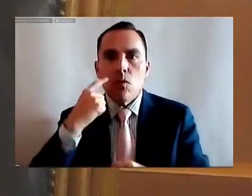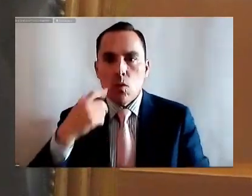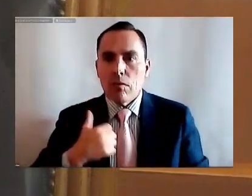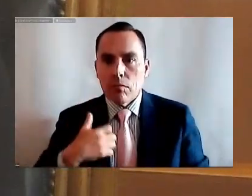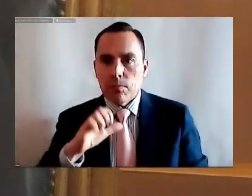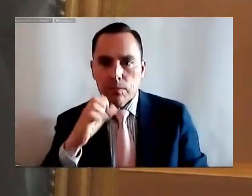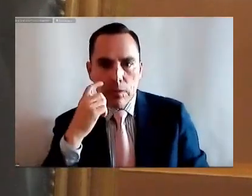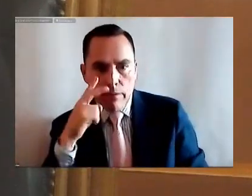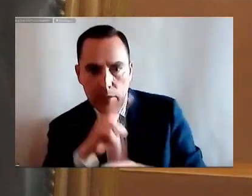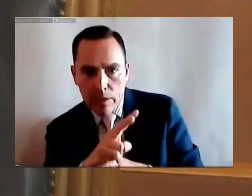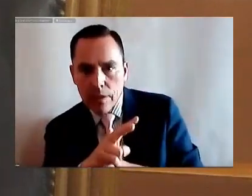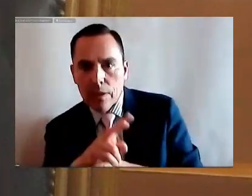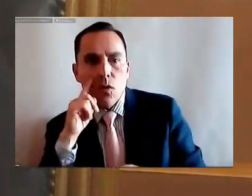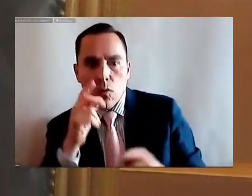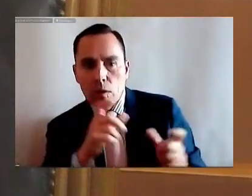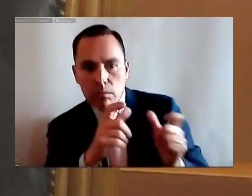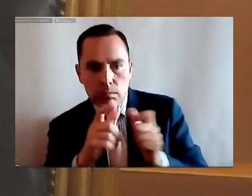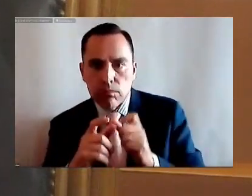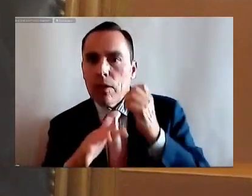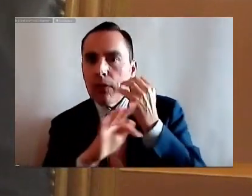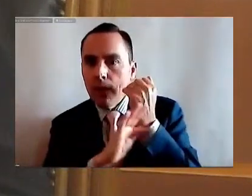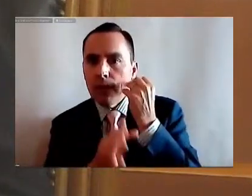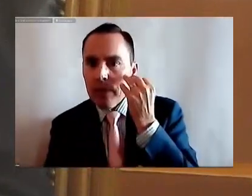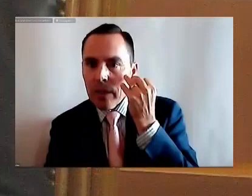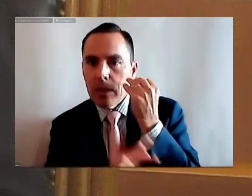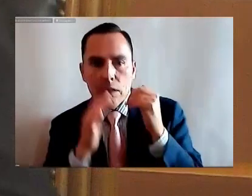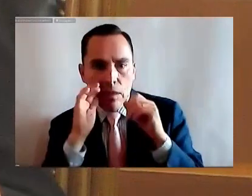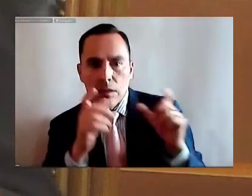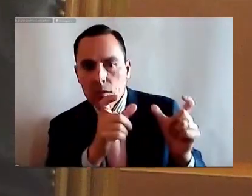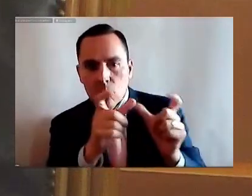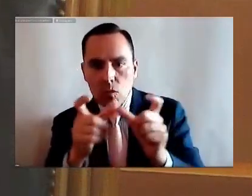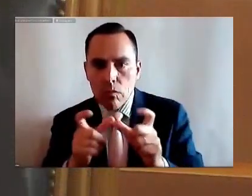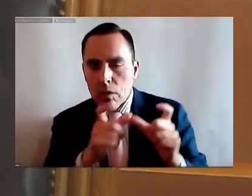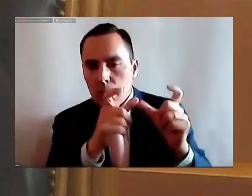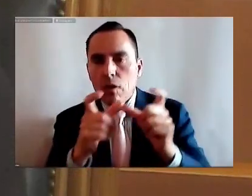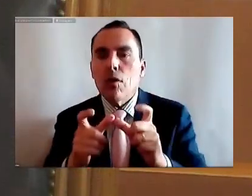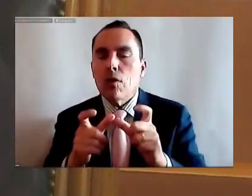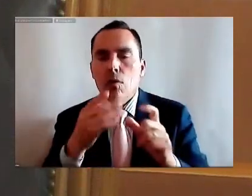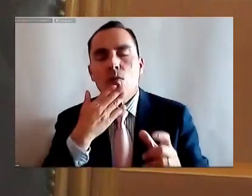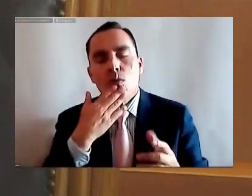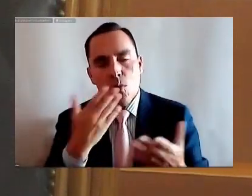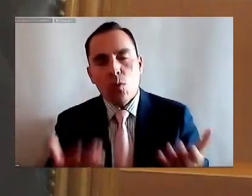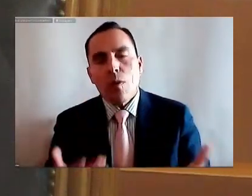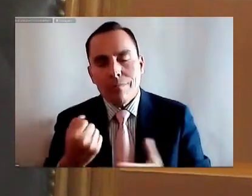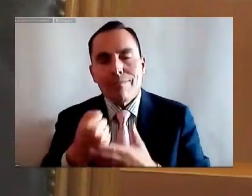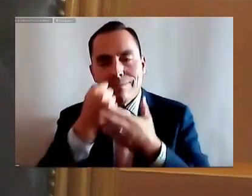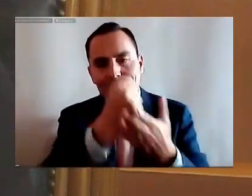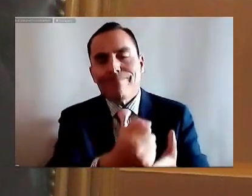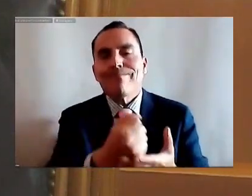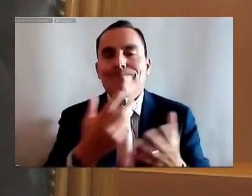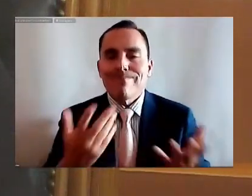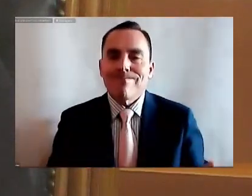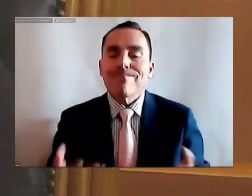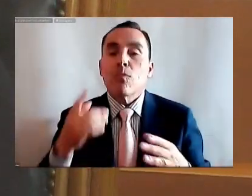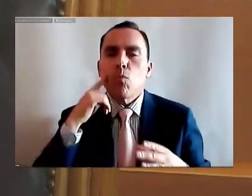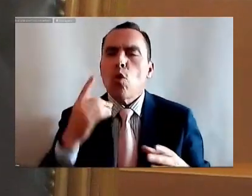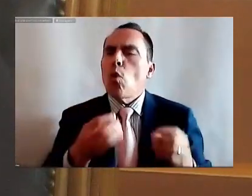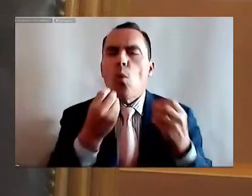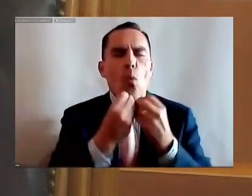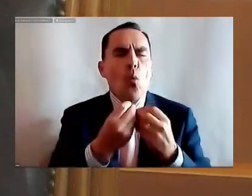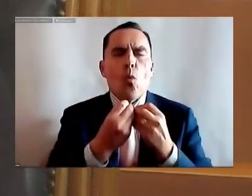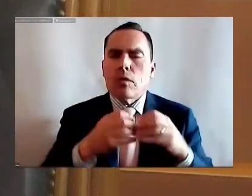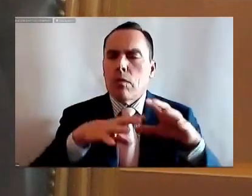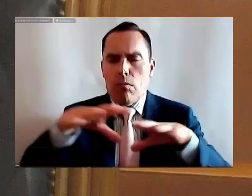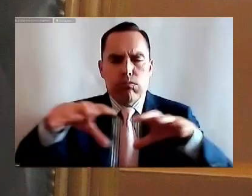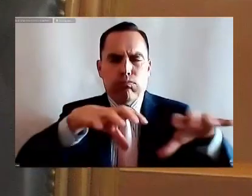labor fiscalizadora, inyectarle recursos. O sea, hay muchas cosas que se tendrían que hacer al mismo tiempo para producir un